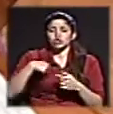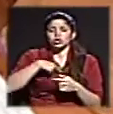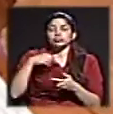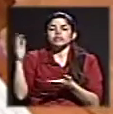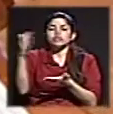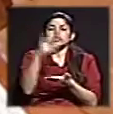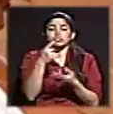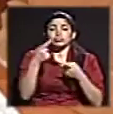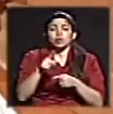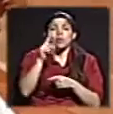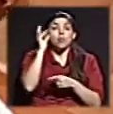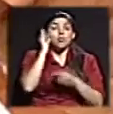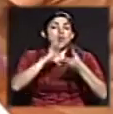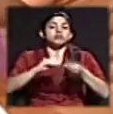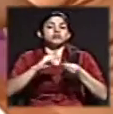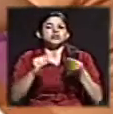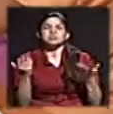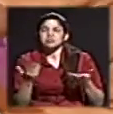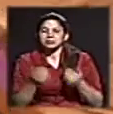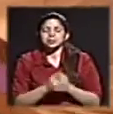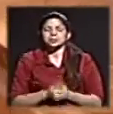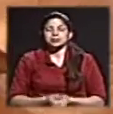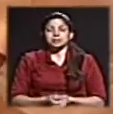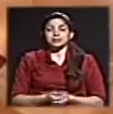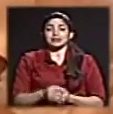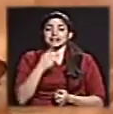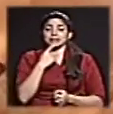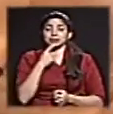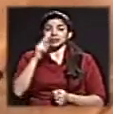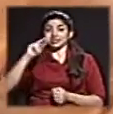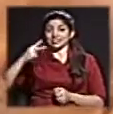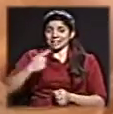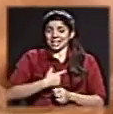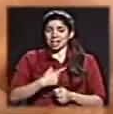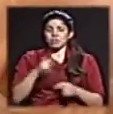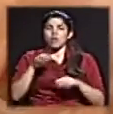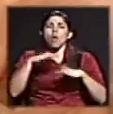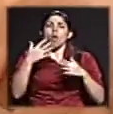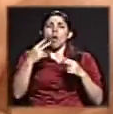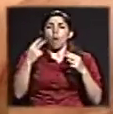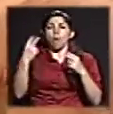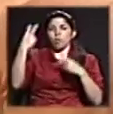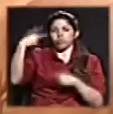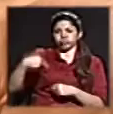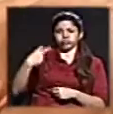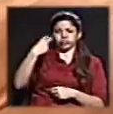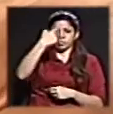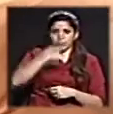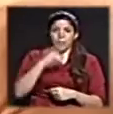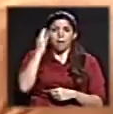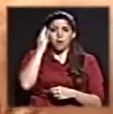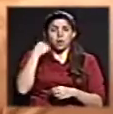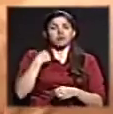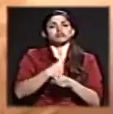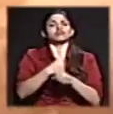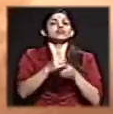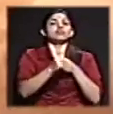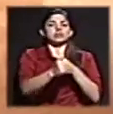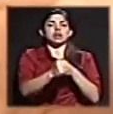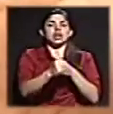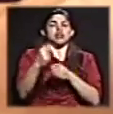de una mujer que lo manifiesta así. Un vicealcalde, es decir, ¿cómo te miran, no, como mujer en el ejercicio de ese